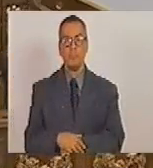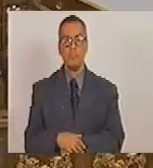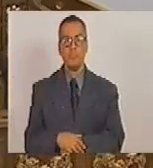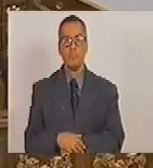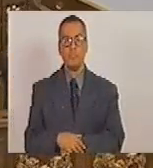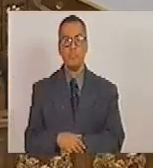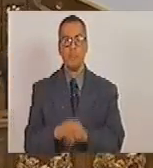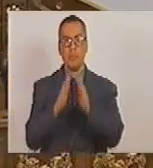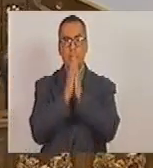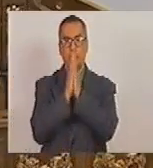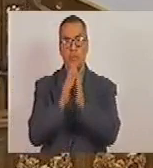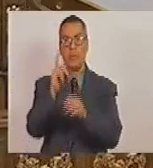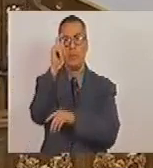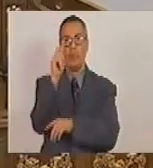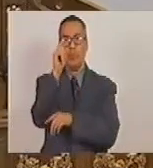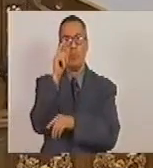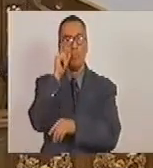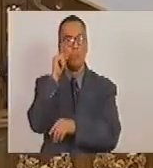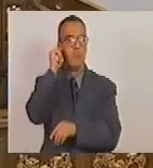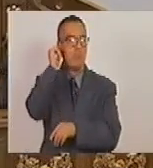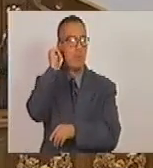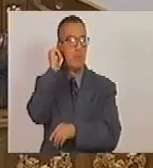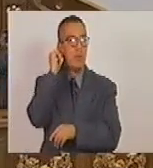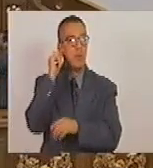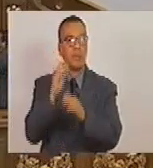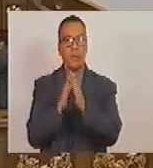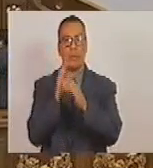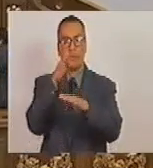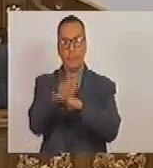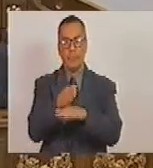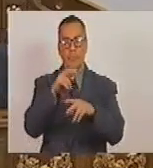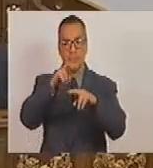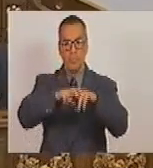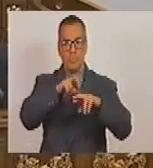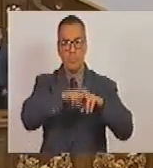Por favor, diputados, diputadas, ocupen sus curules.